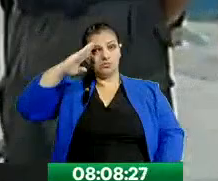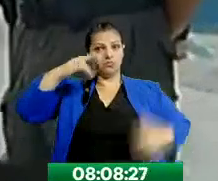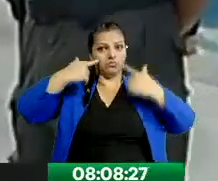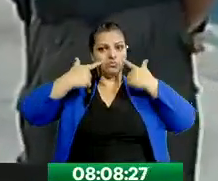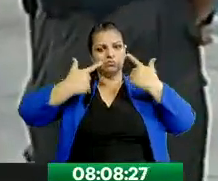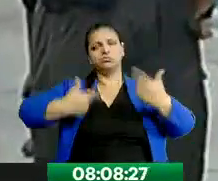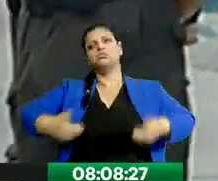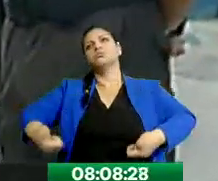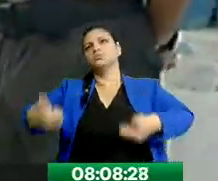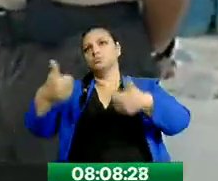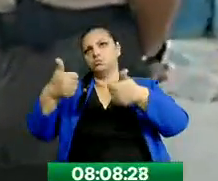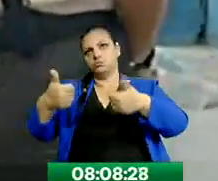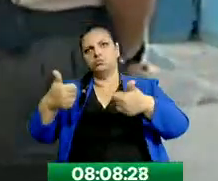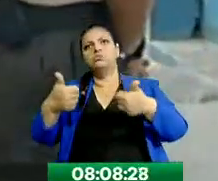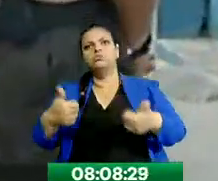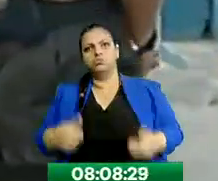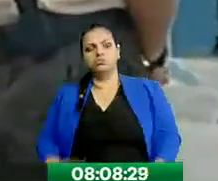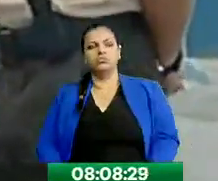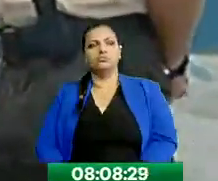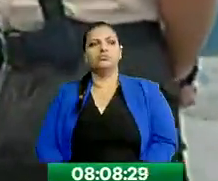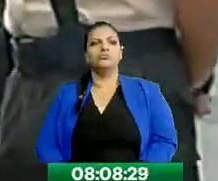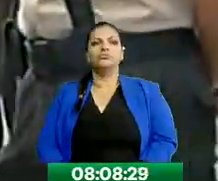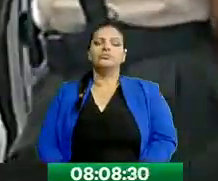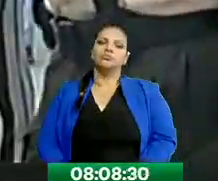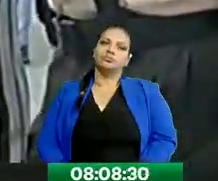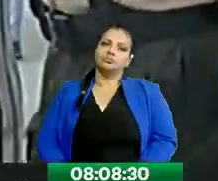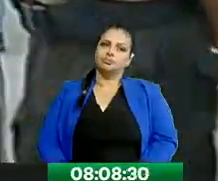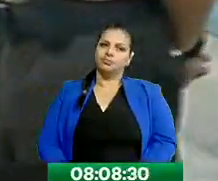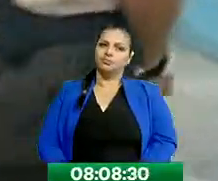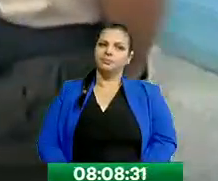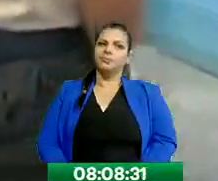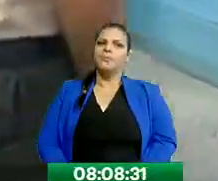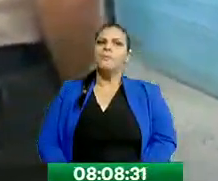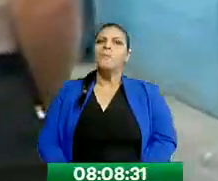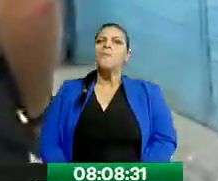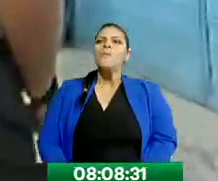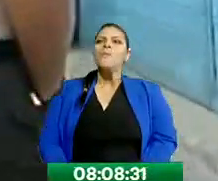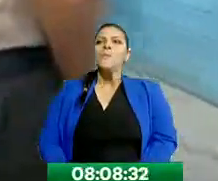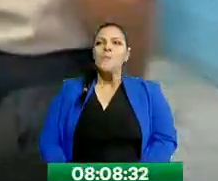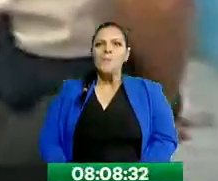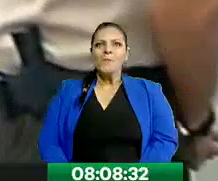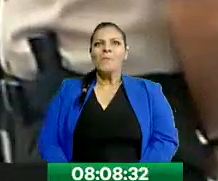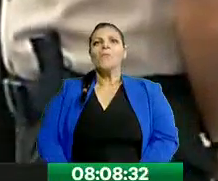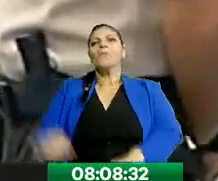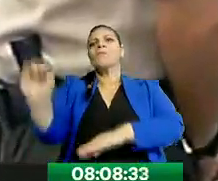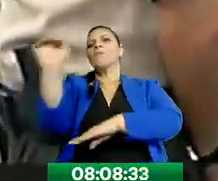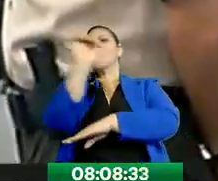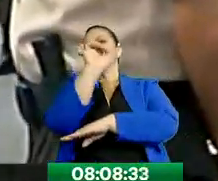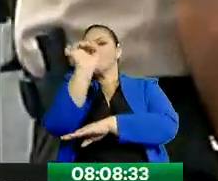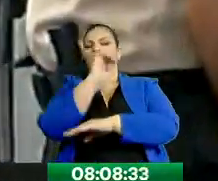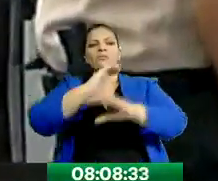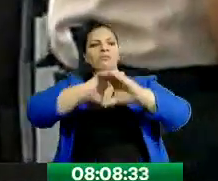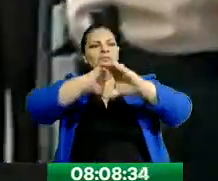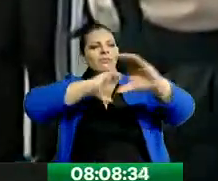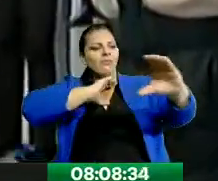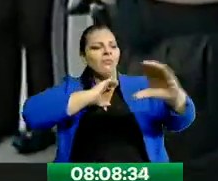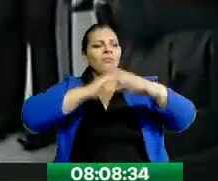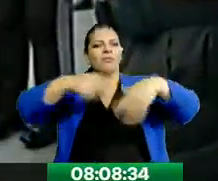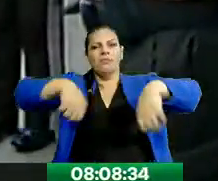operaciones policiales. Ya lo saben, aquí se está procediendo con la revisión de todos los vehículos, buses,